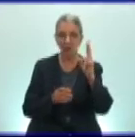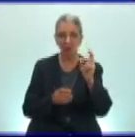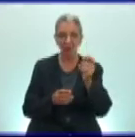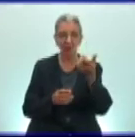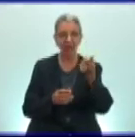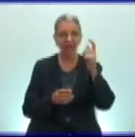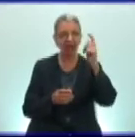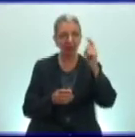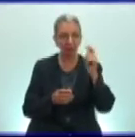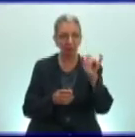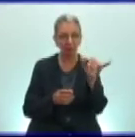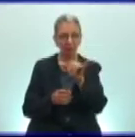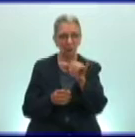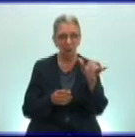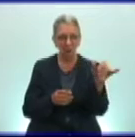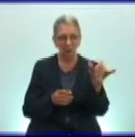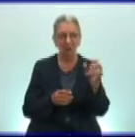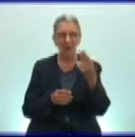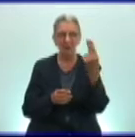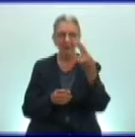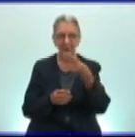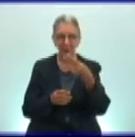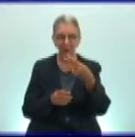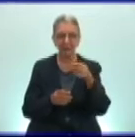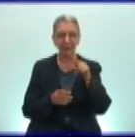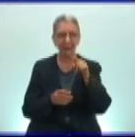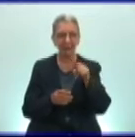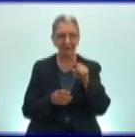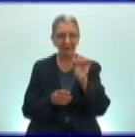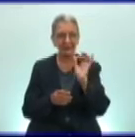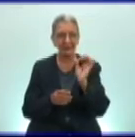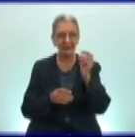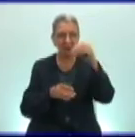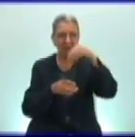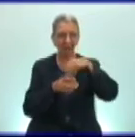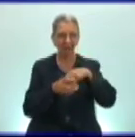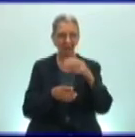de protones que hay en el núcleo de un átomo.